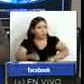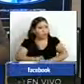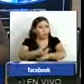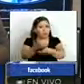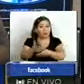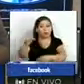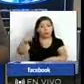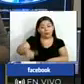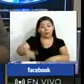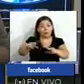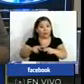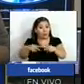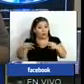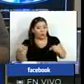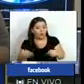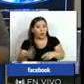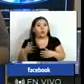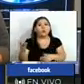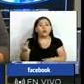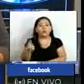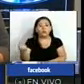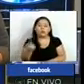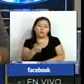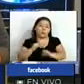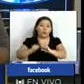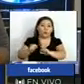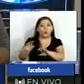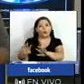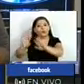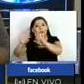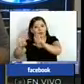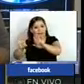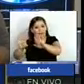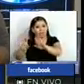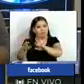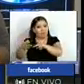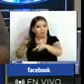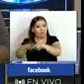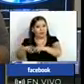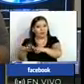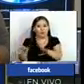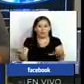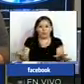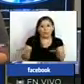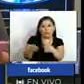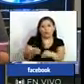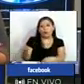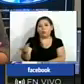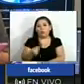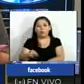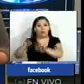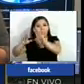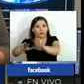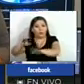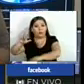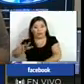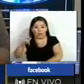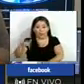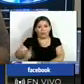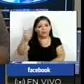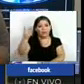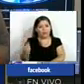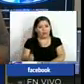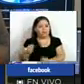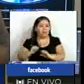en Nicaragua se registraron 9 muertos más por COVID-19 para un total de 83 hasta esta